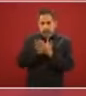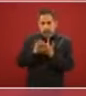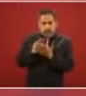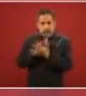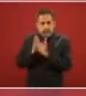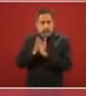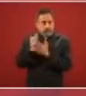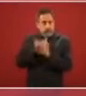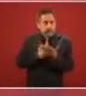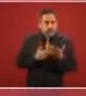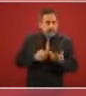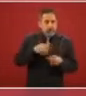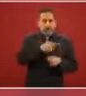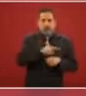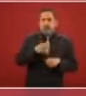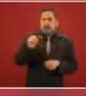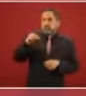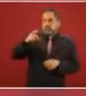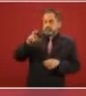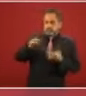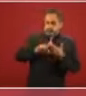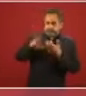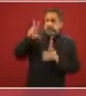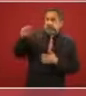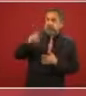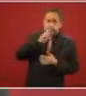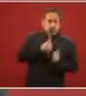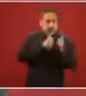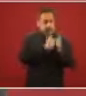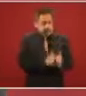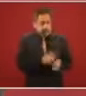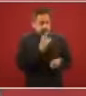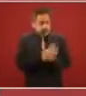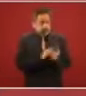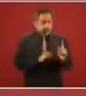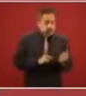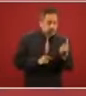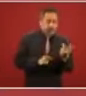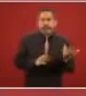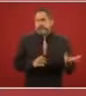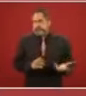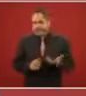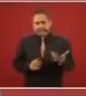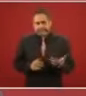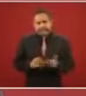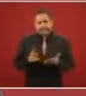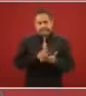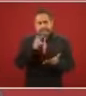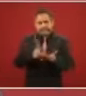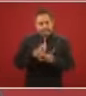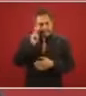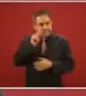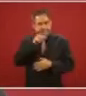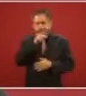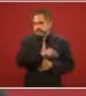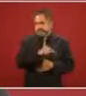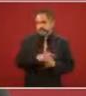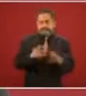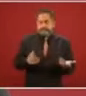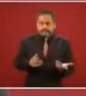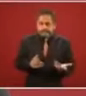peligrosos, porque esto también es una constante, el que